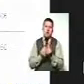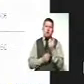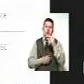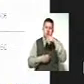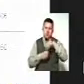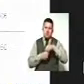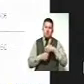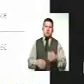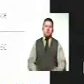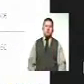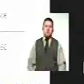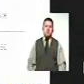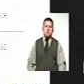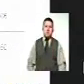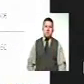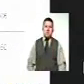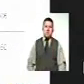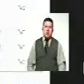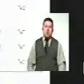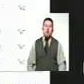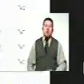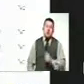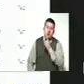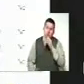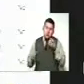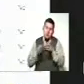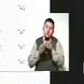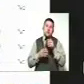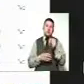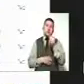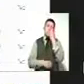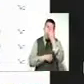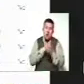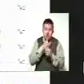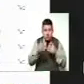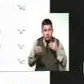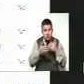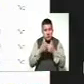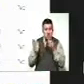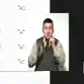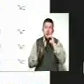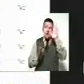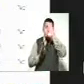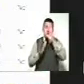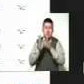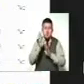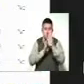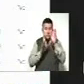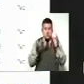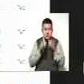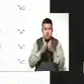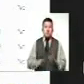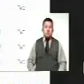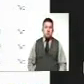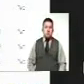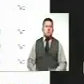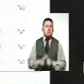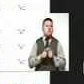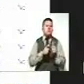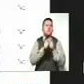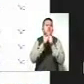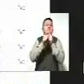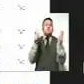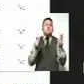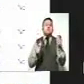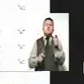falta de nutrición por otro. Y si vemos ya lo que se viene en los próximos 4 años en el Plan Nacional de Desarrollo, la gran